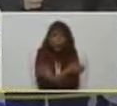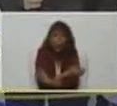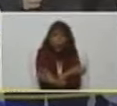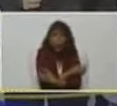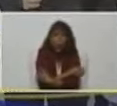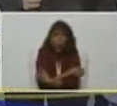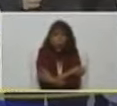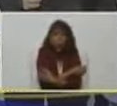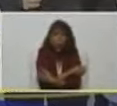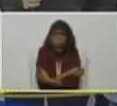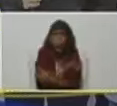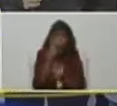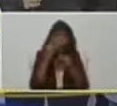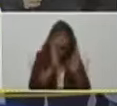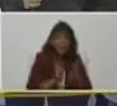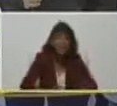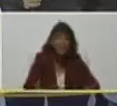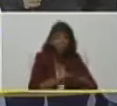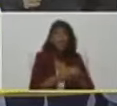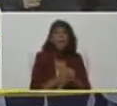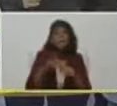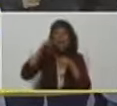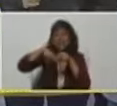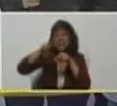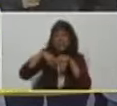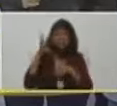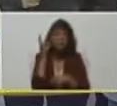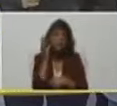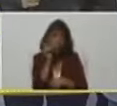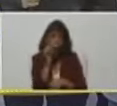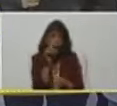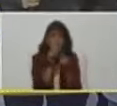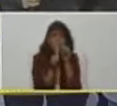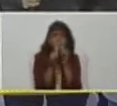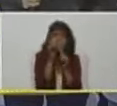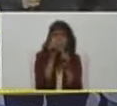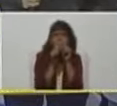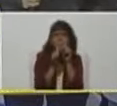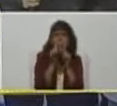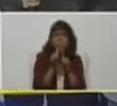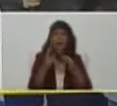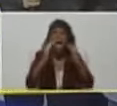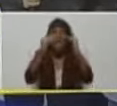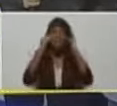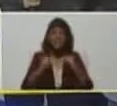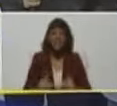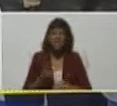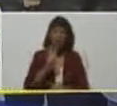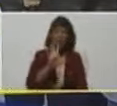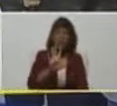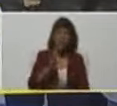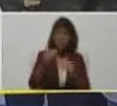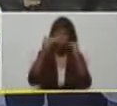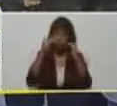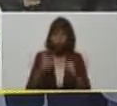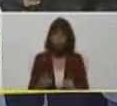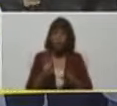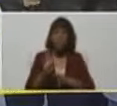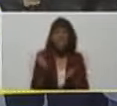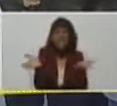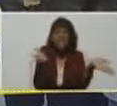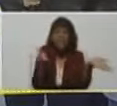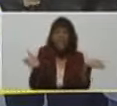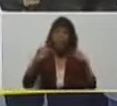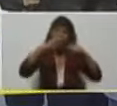Venezuela. Aquí, para niños y niñas. El piso 5 es el servicio